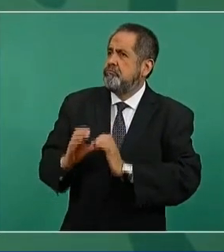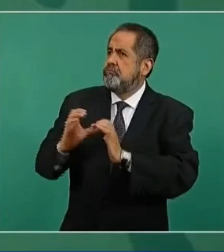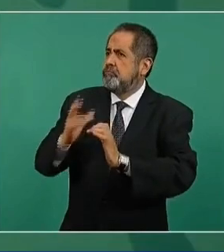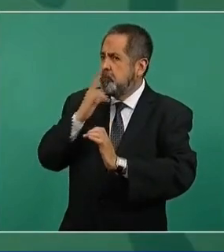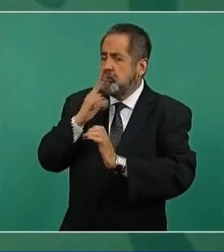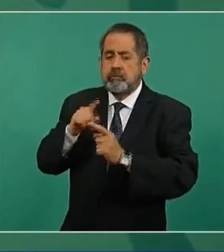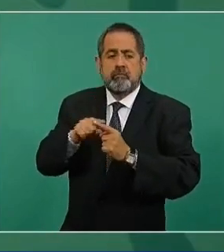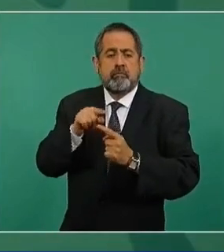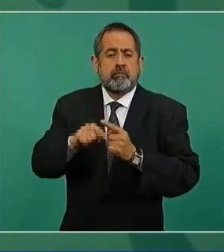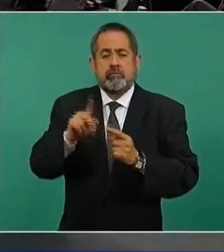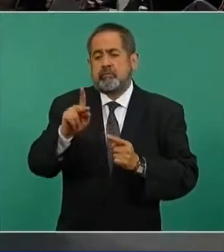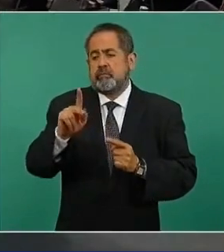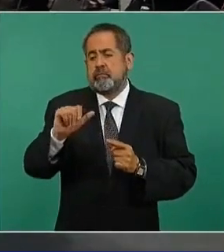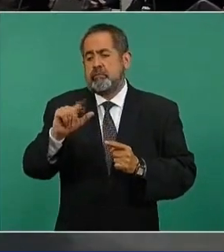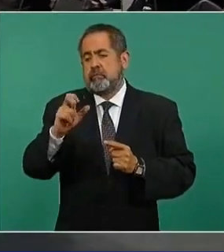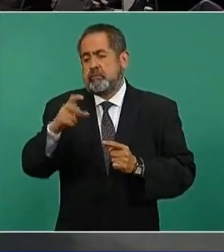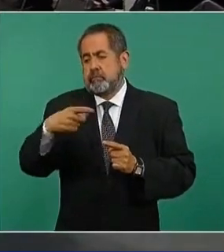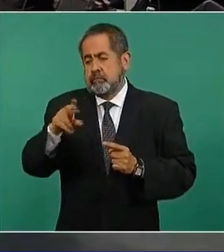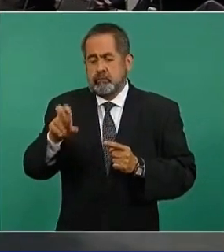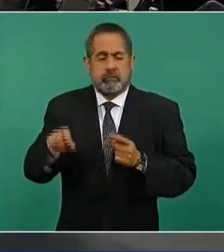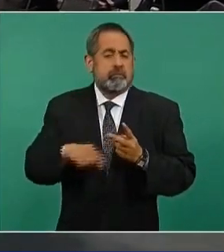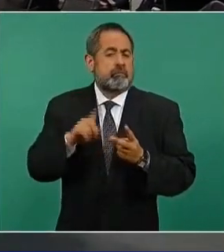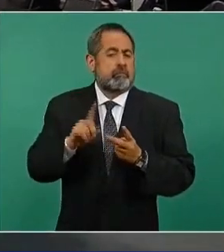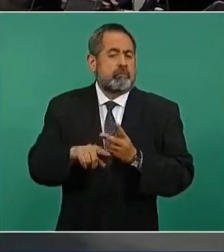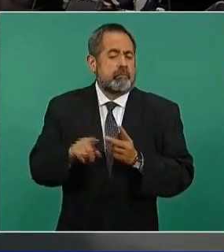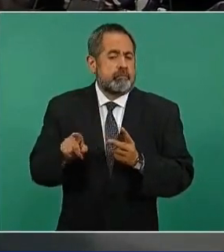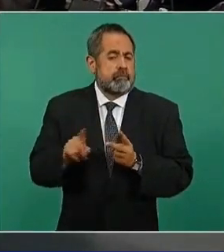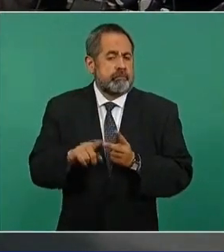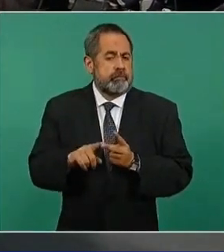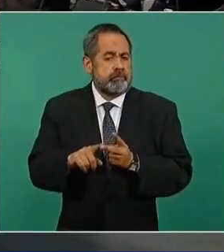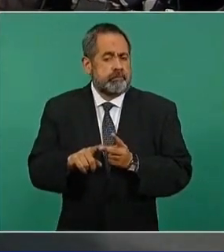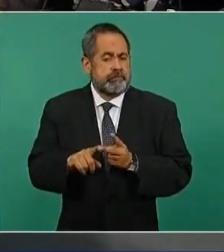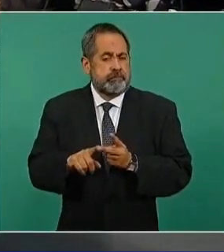en Palenque, en